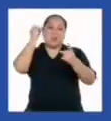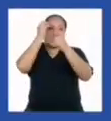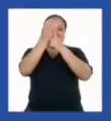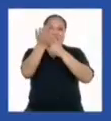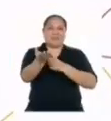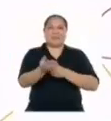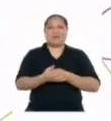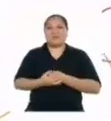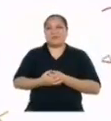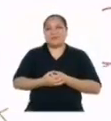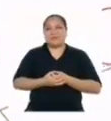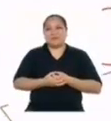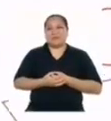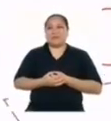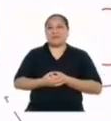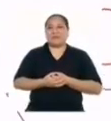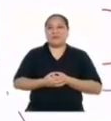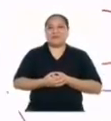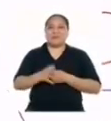un reto.